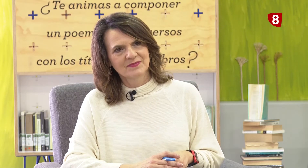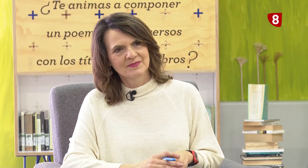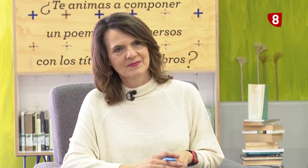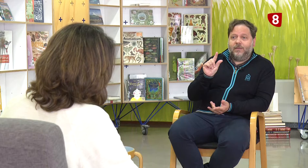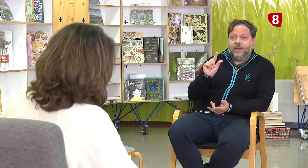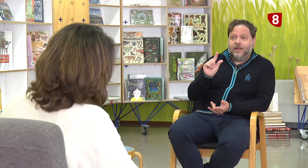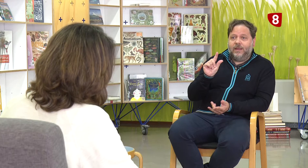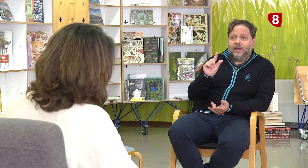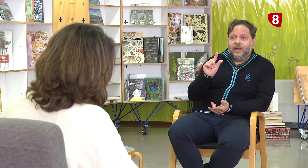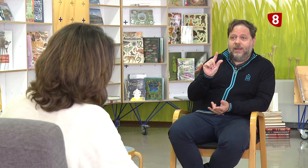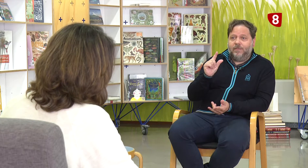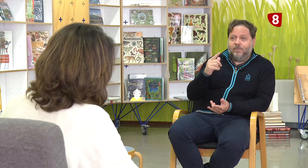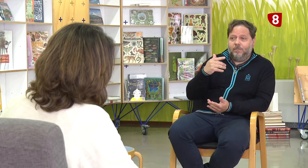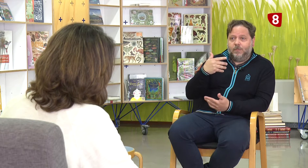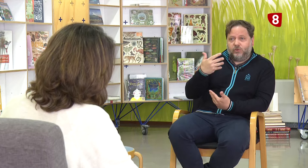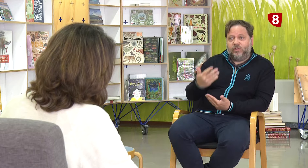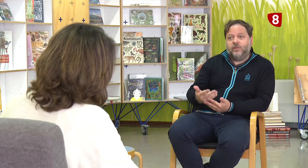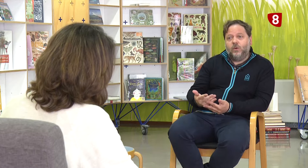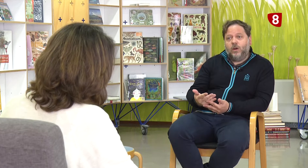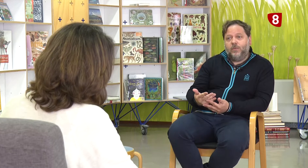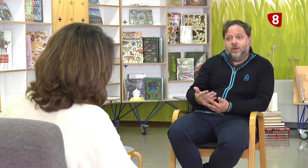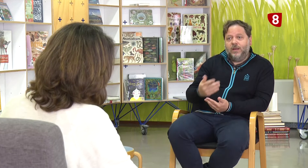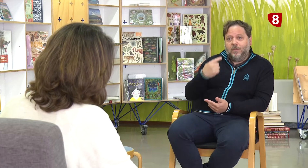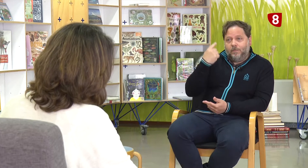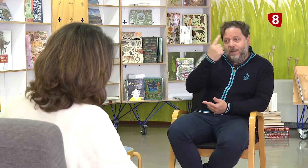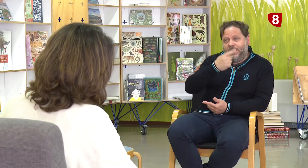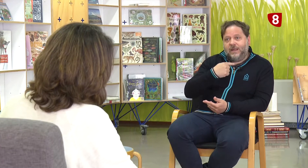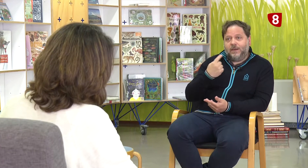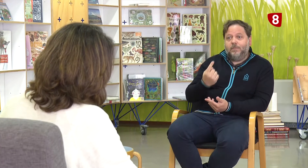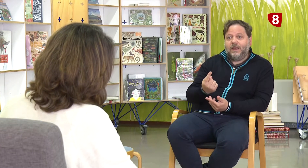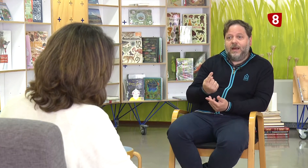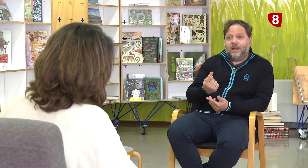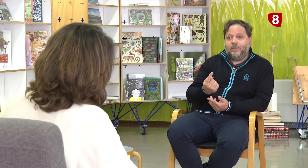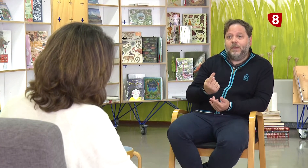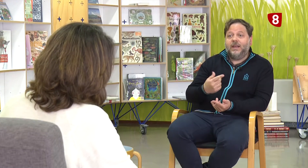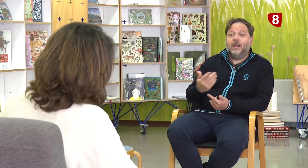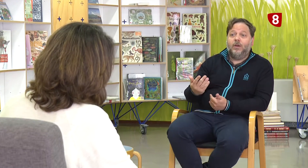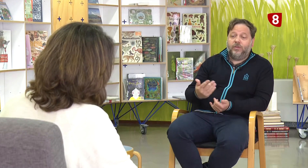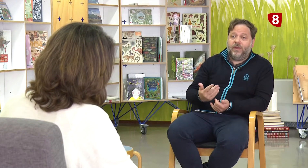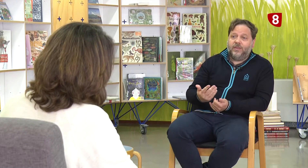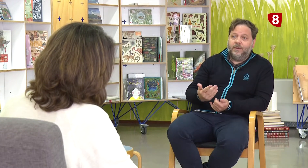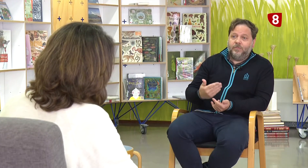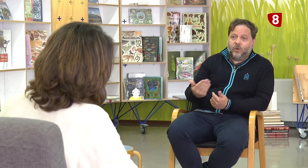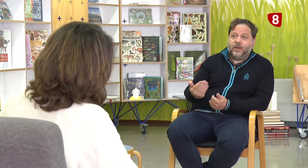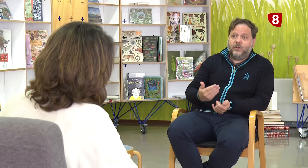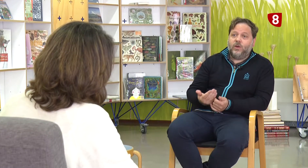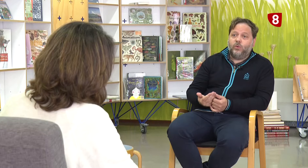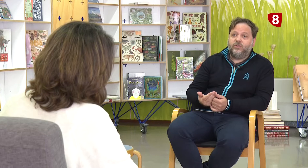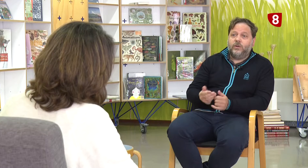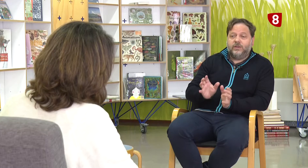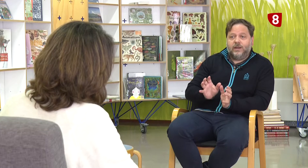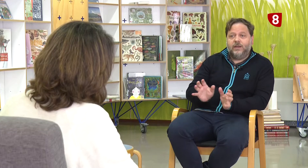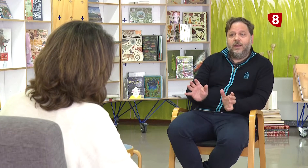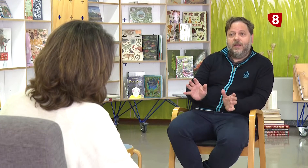va a cambiar mi posición del cuerpo va a variar mi cara va a variar la velocidad con la que yo